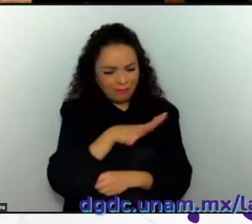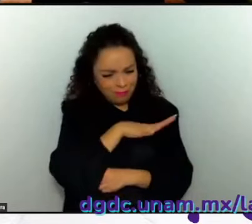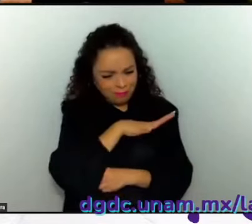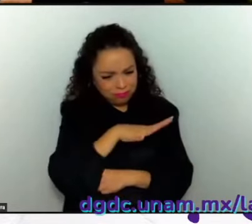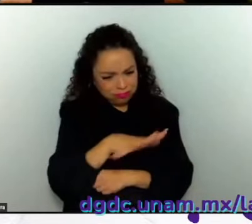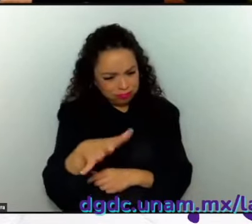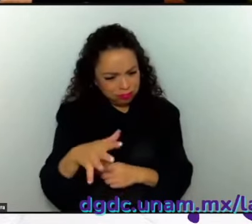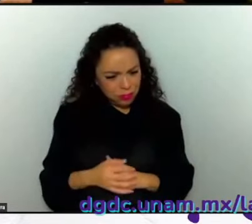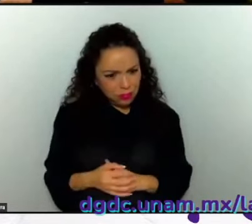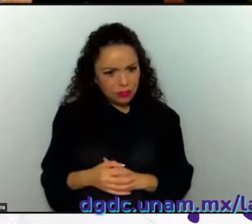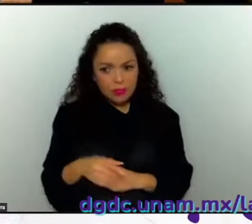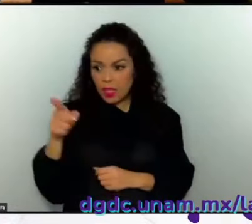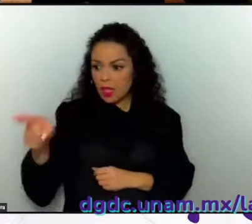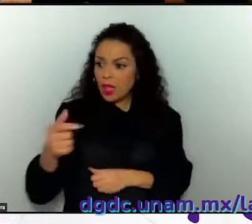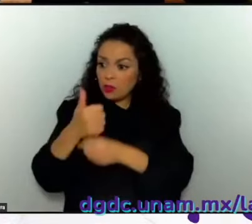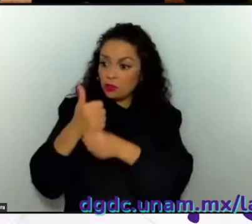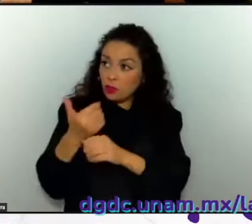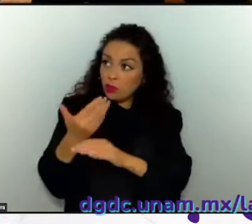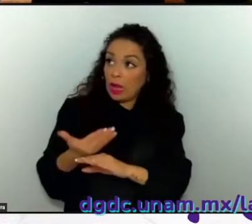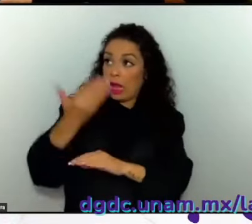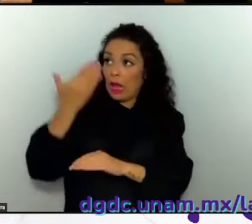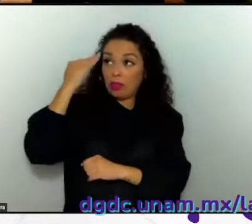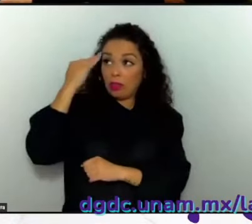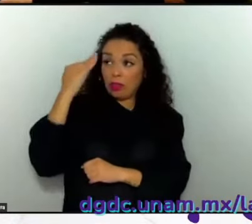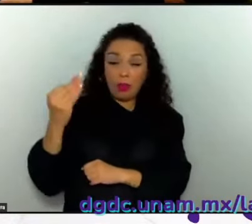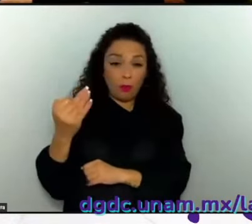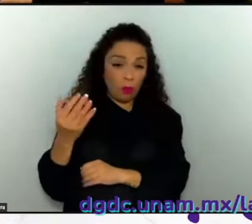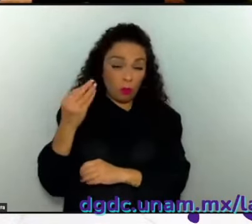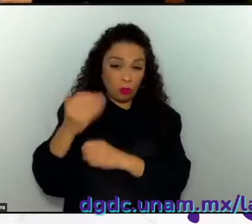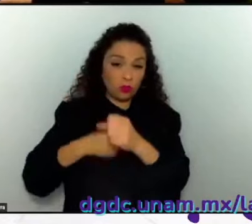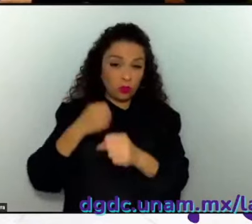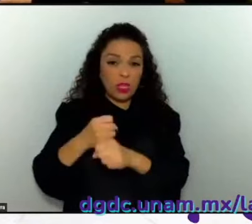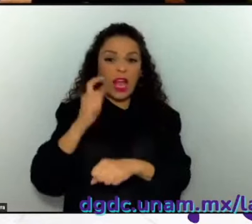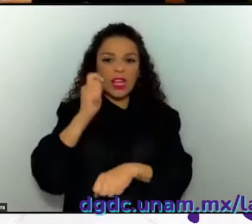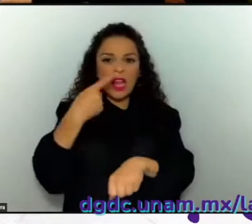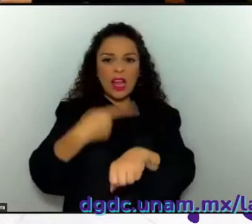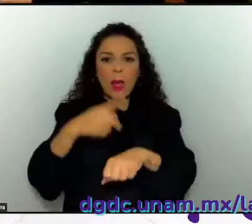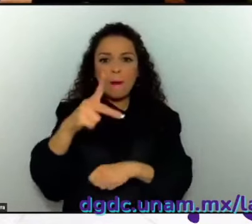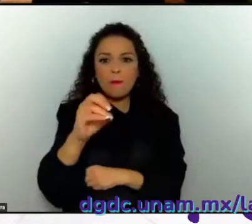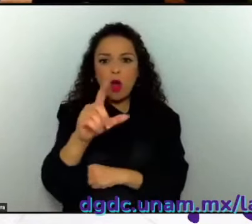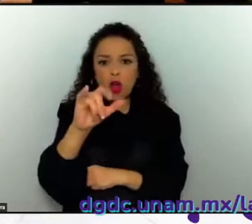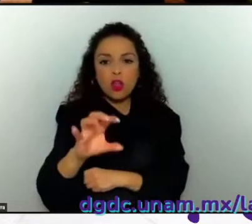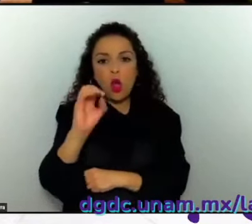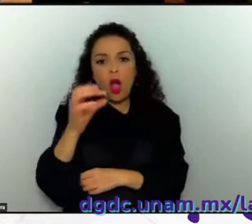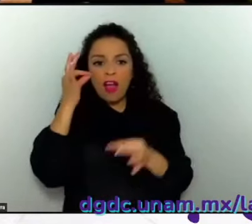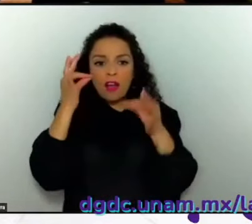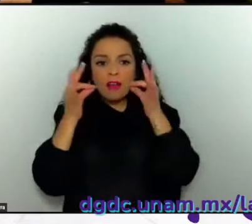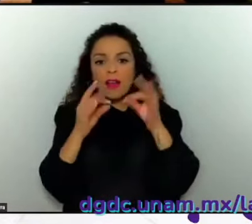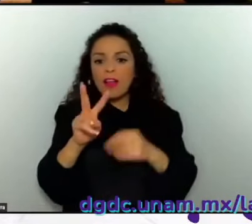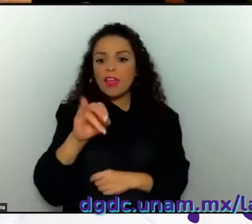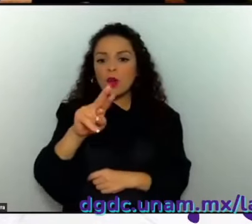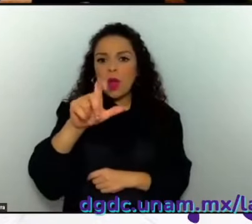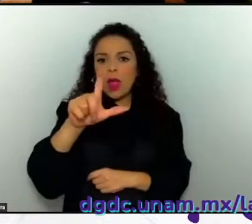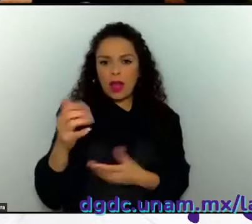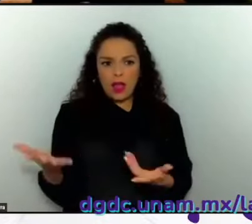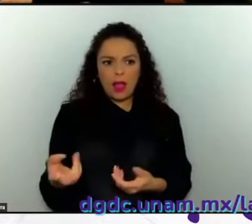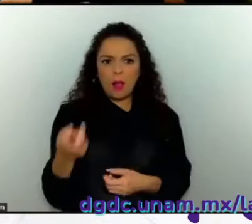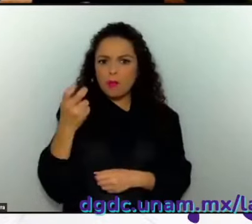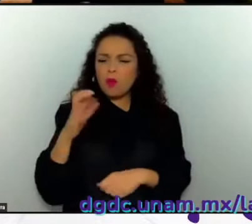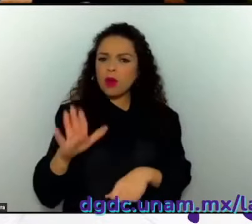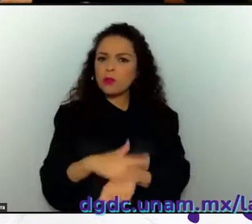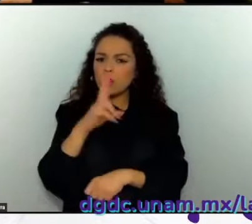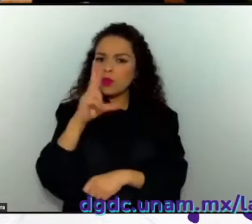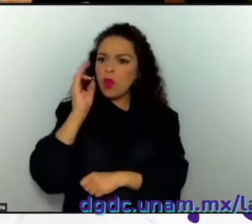la polio, no vivieron la viruela, ¿no? Y por eso estamos aquí, pero entonces apenas aparece esto y entonces tienen esta resistencia brutal a la